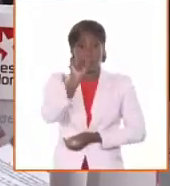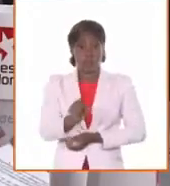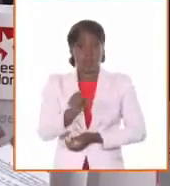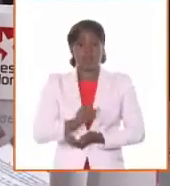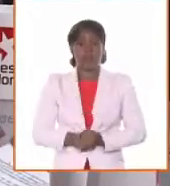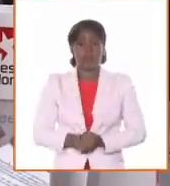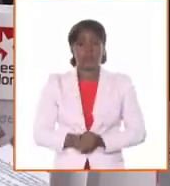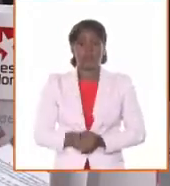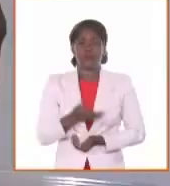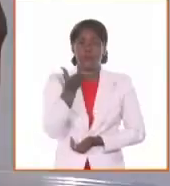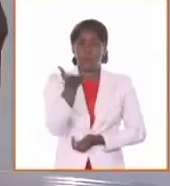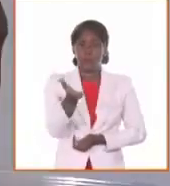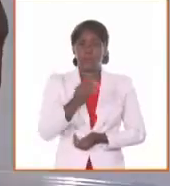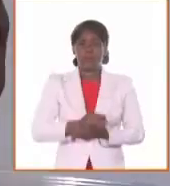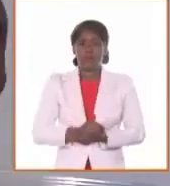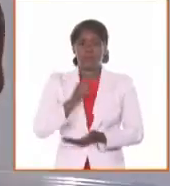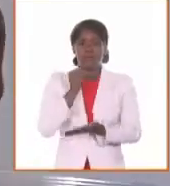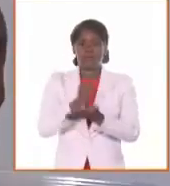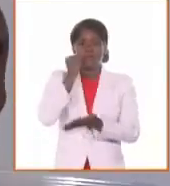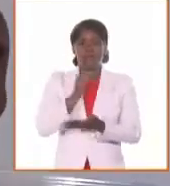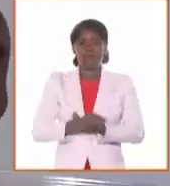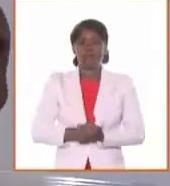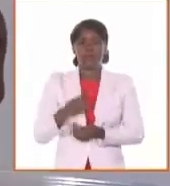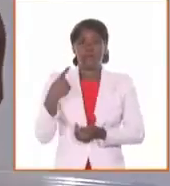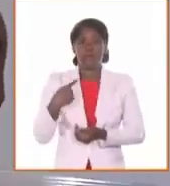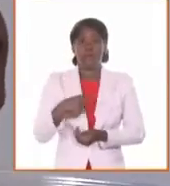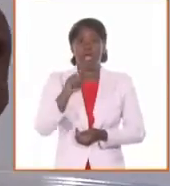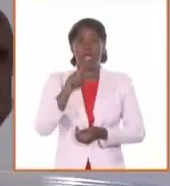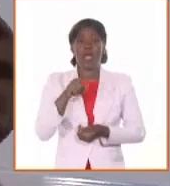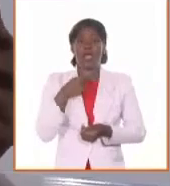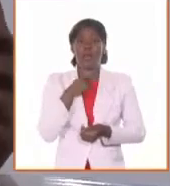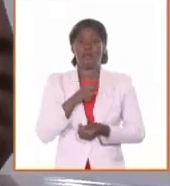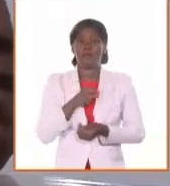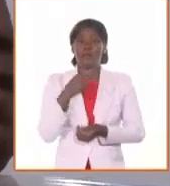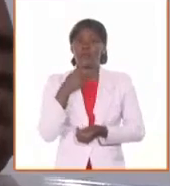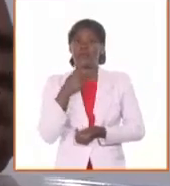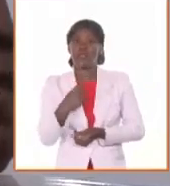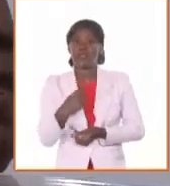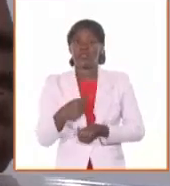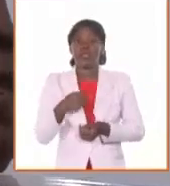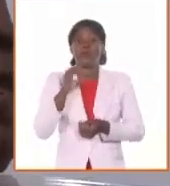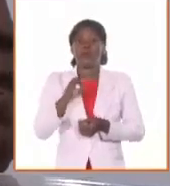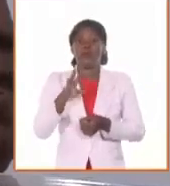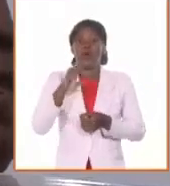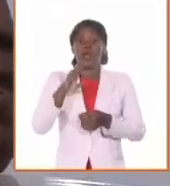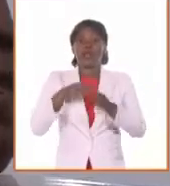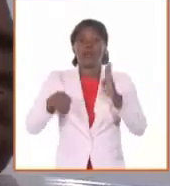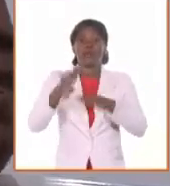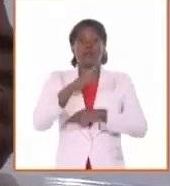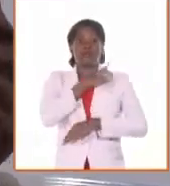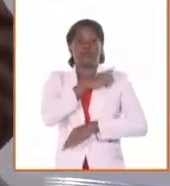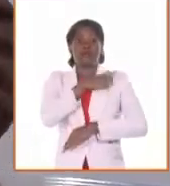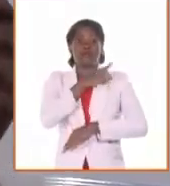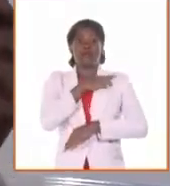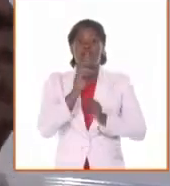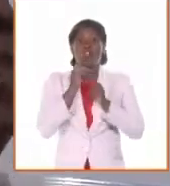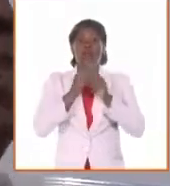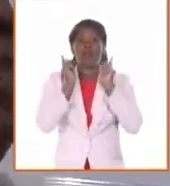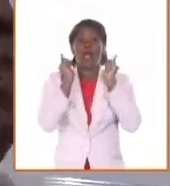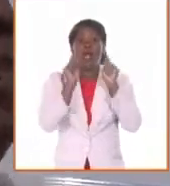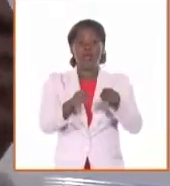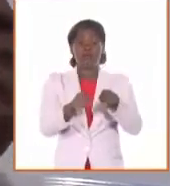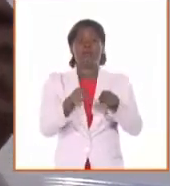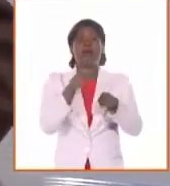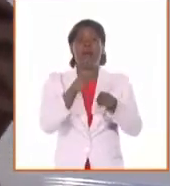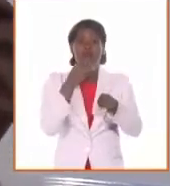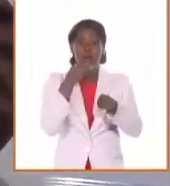cualquier acto o hecho que esté inscrito que contento en el registro del estado civil fíjese hay